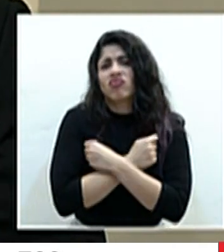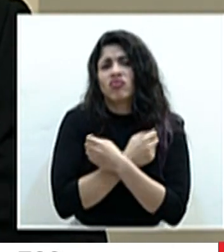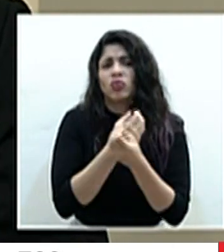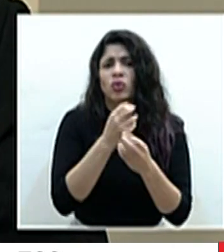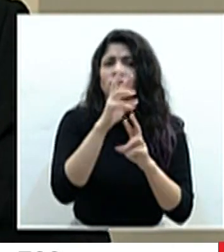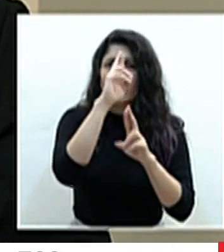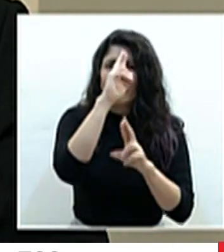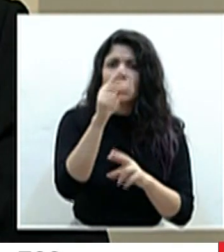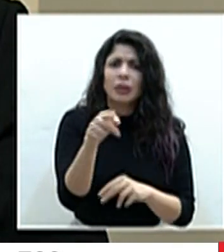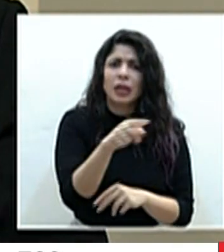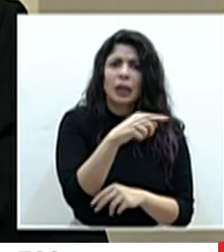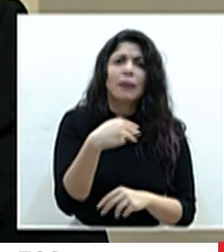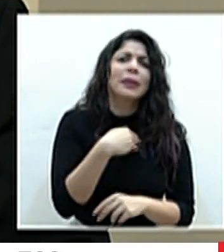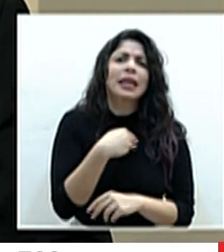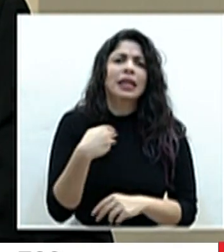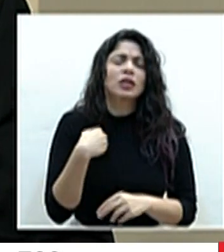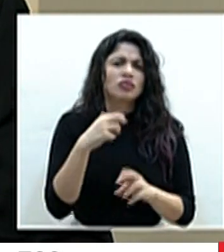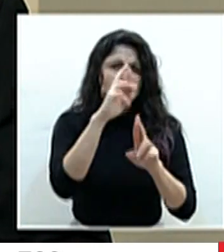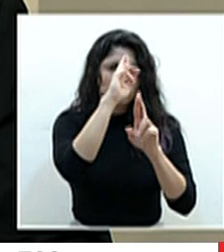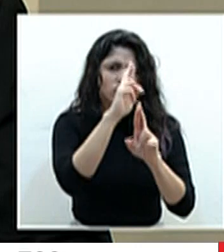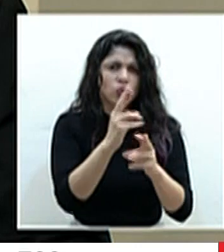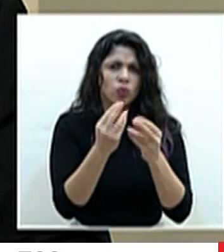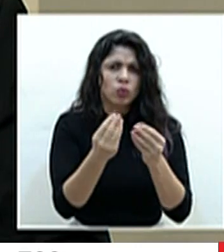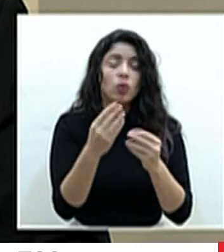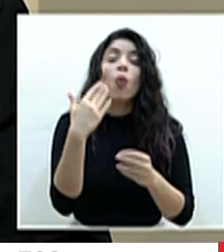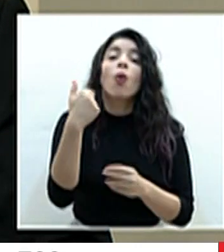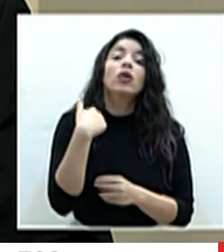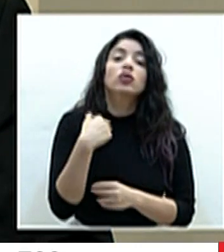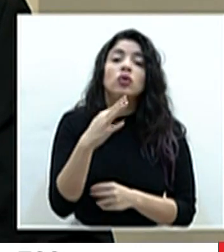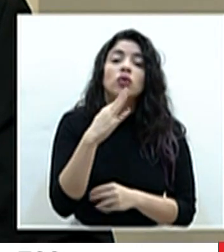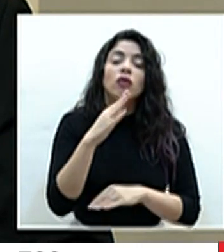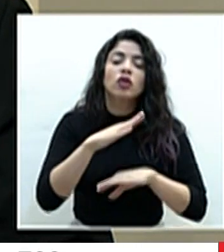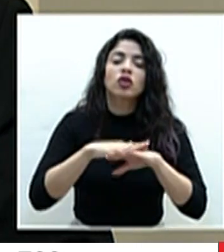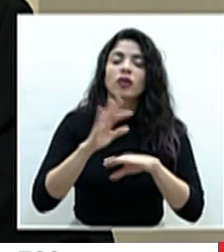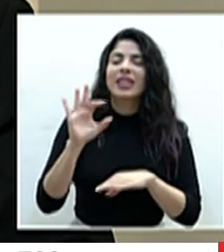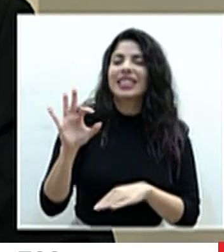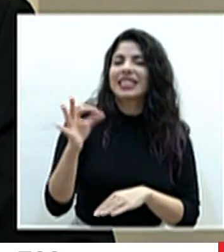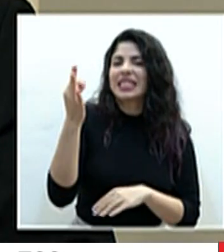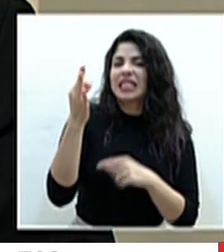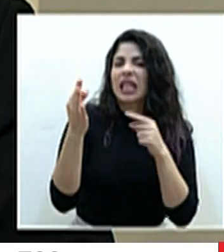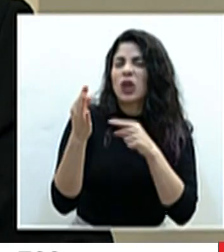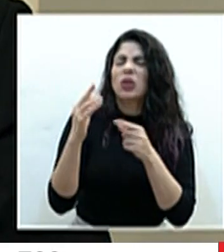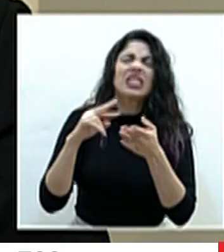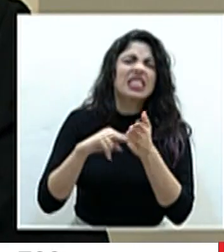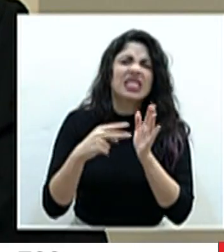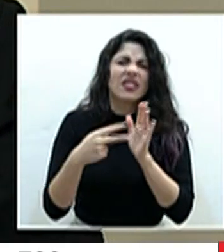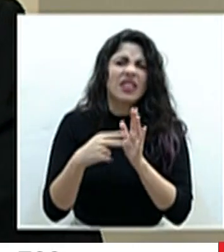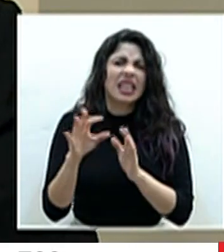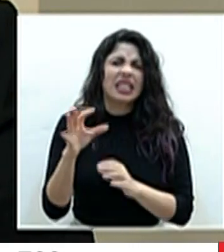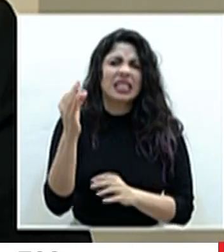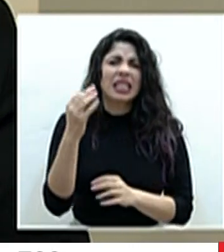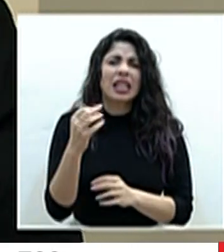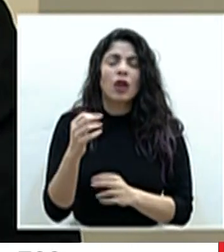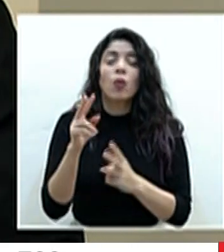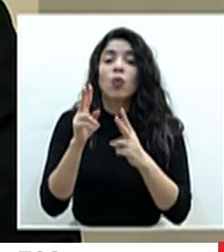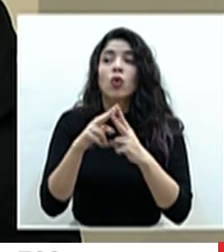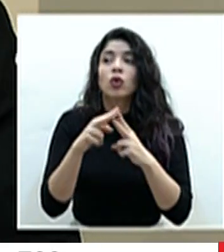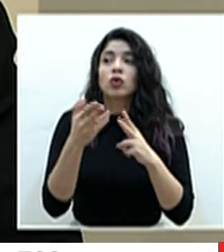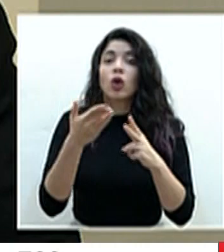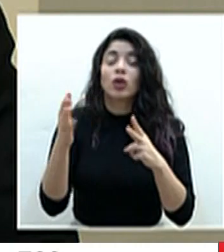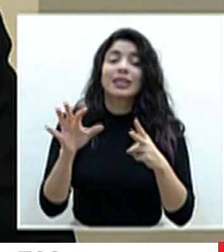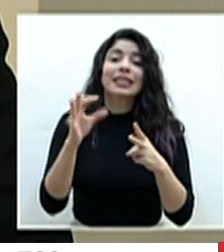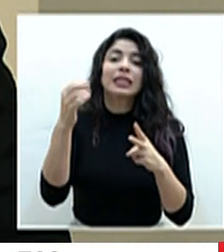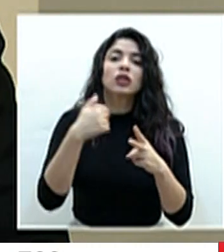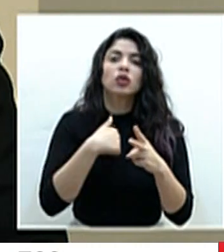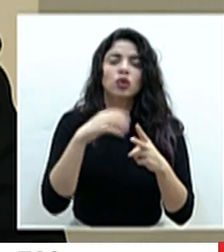respeto, mucho respeto. Cuando hablo de estilo, ¿qué me refiero? Y son dos cosas de estilo que